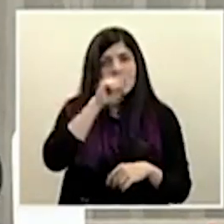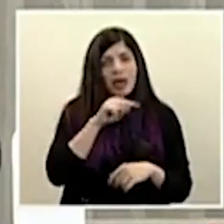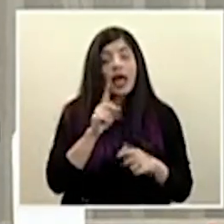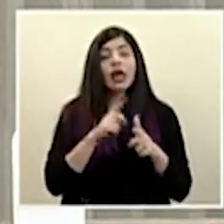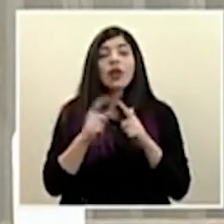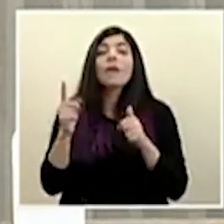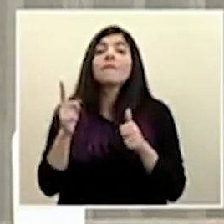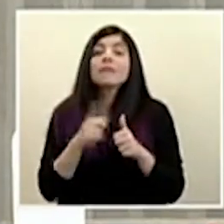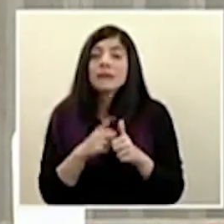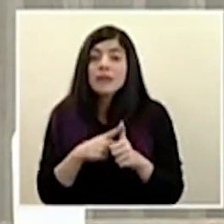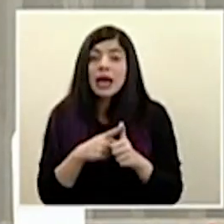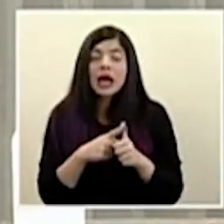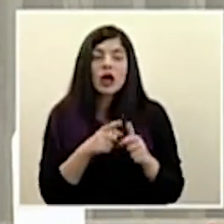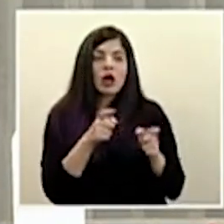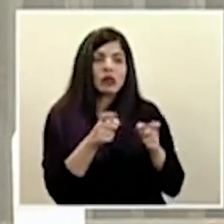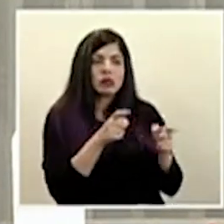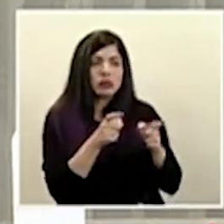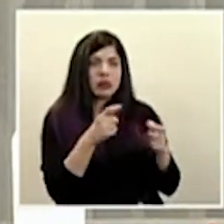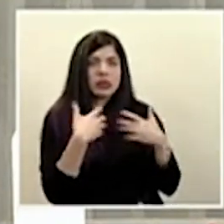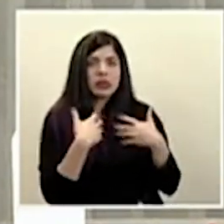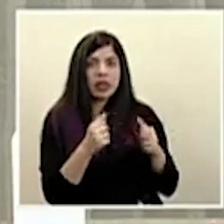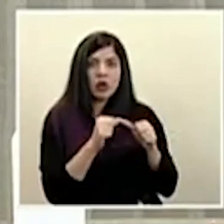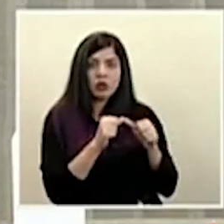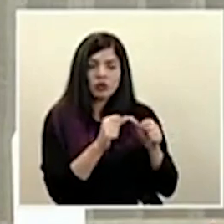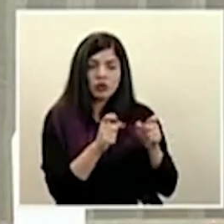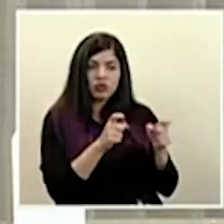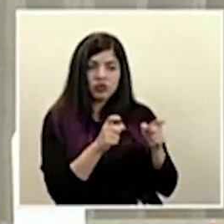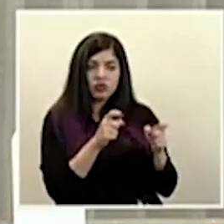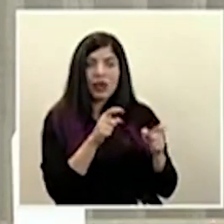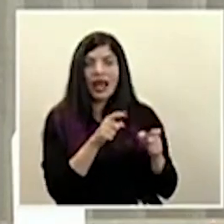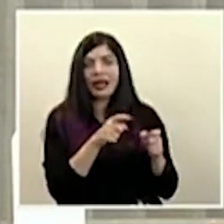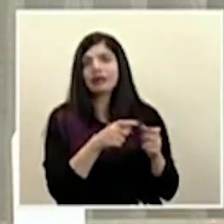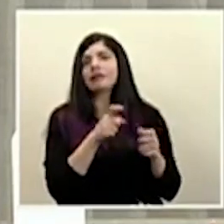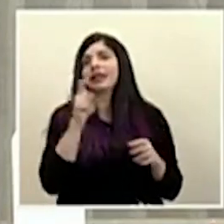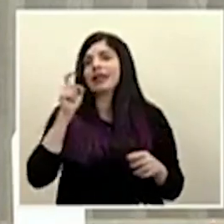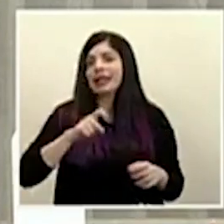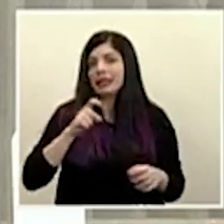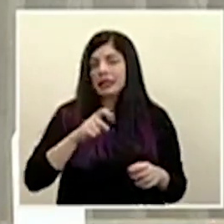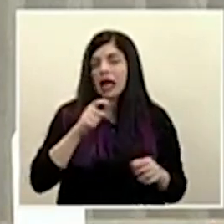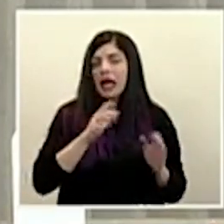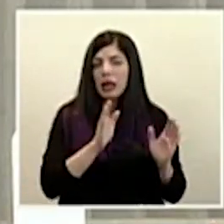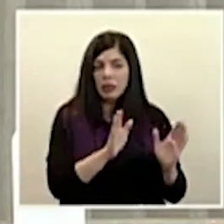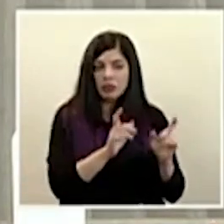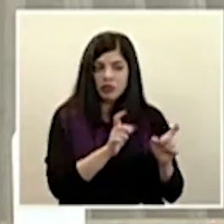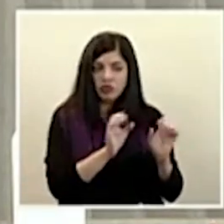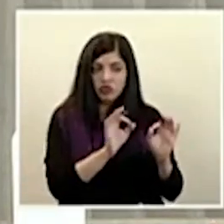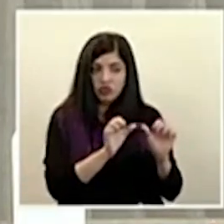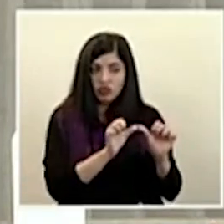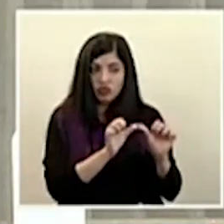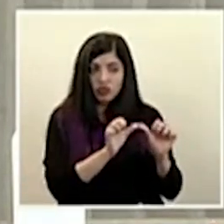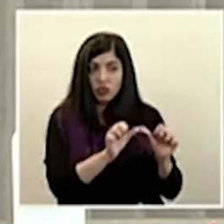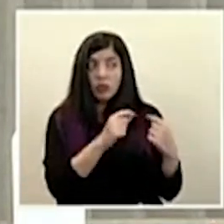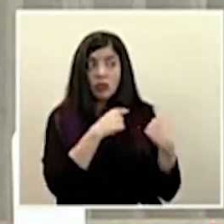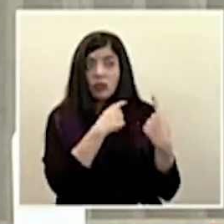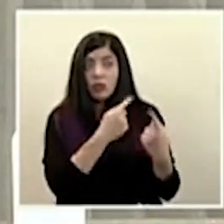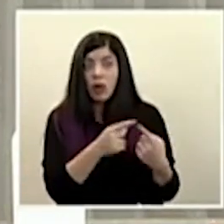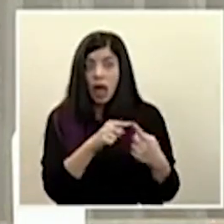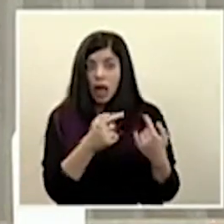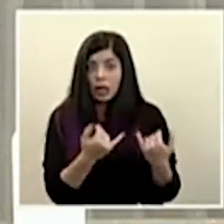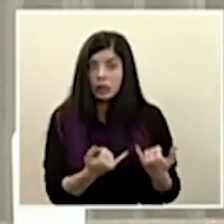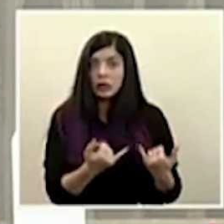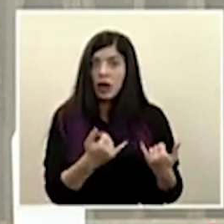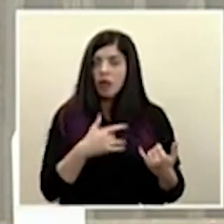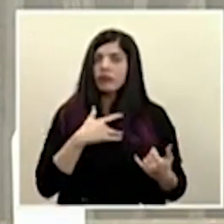el paso de mantener contenido el tema de salud es una precondición necesaria. Y por ahí lo hemos hecho de